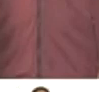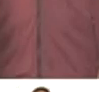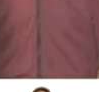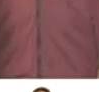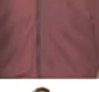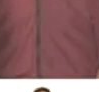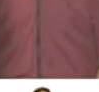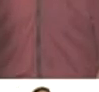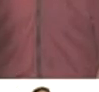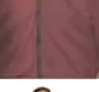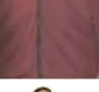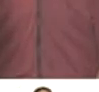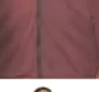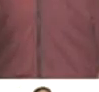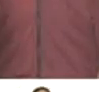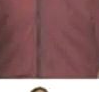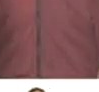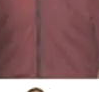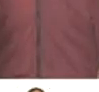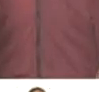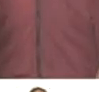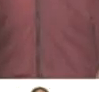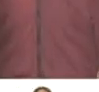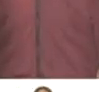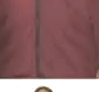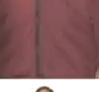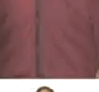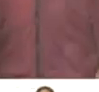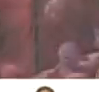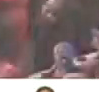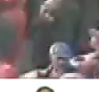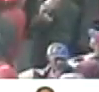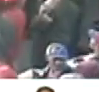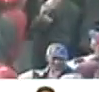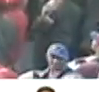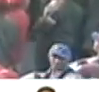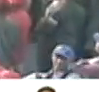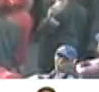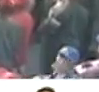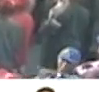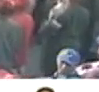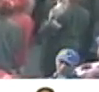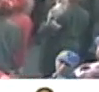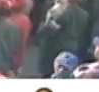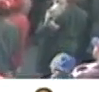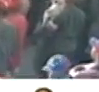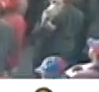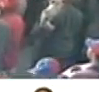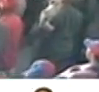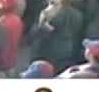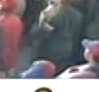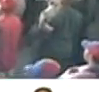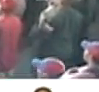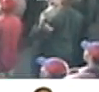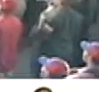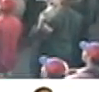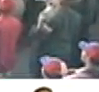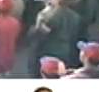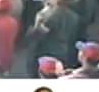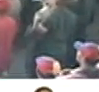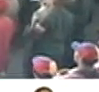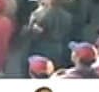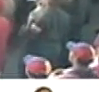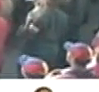arrancó con un gran experimento social que lo llamó la Unión Cívico-Militar, la unidad